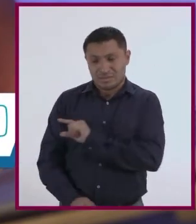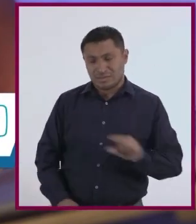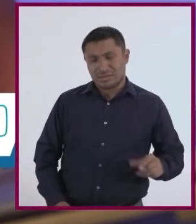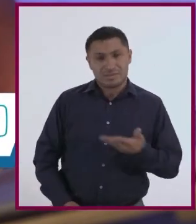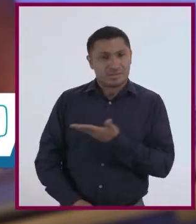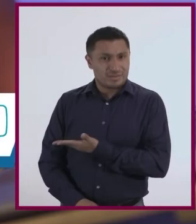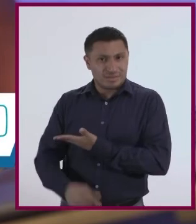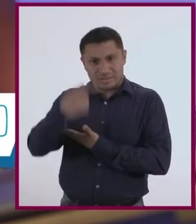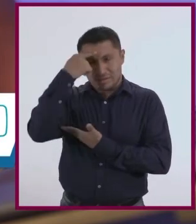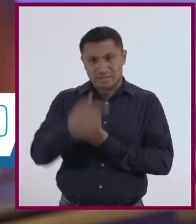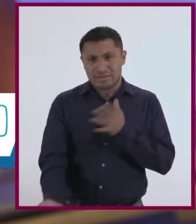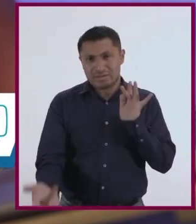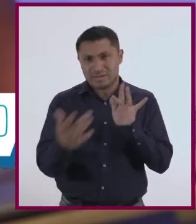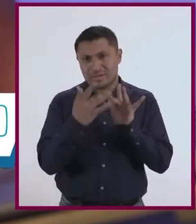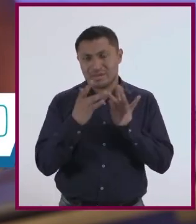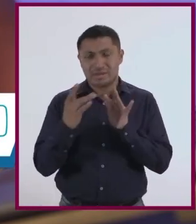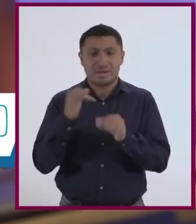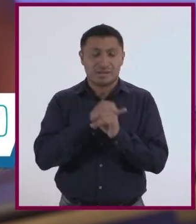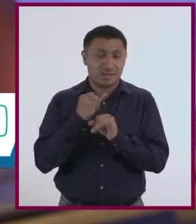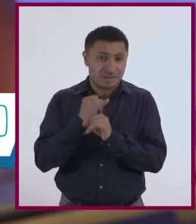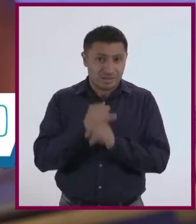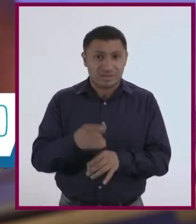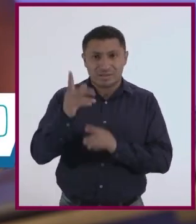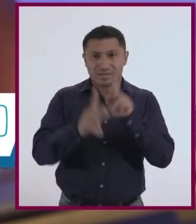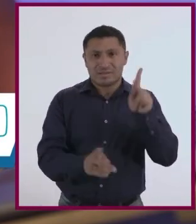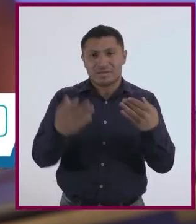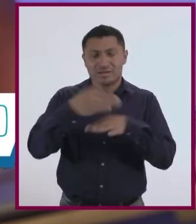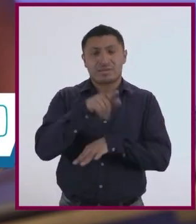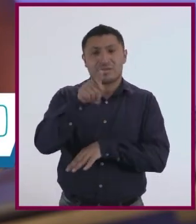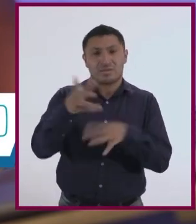sociales para que estén en contacto con nosotros y nos platiquen sobre sus